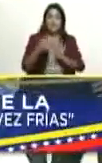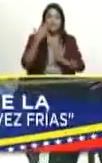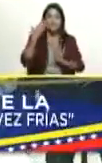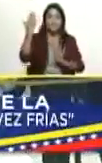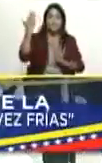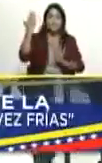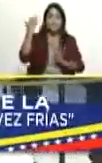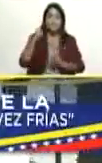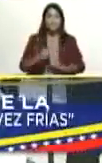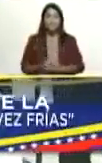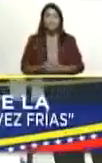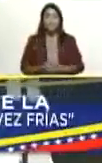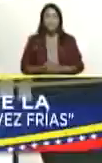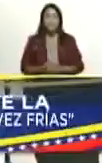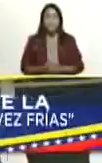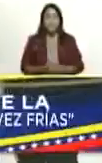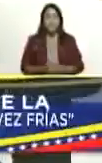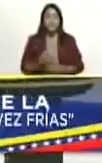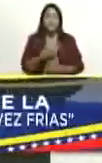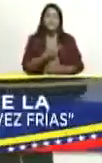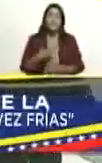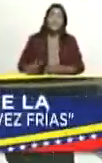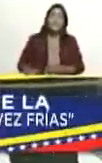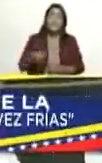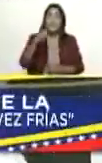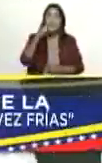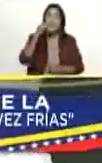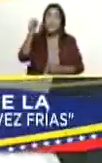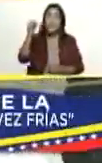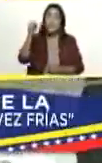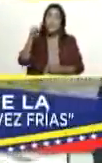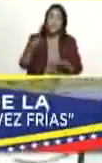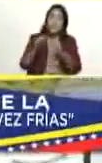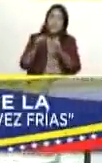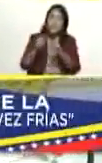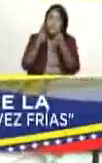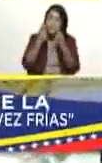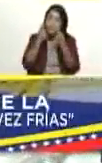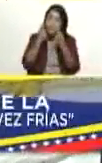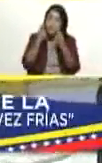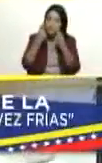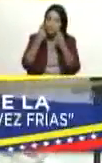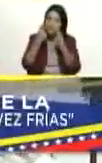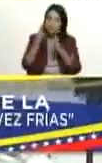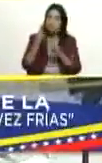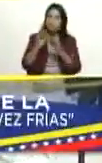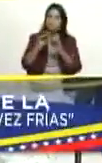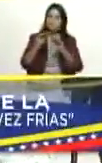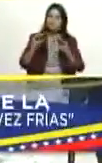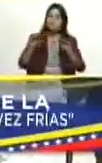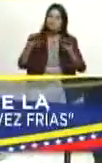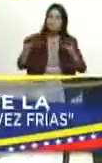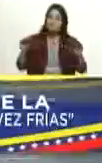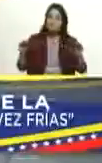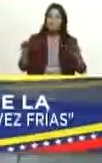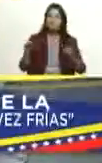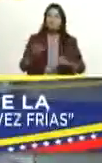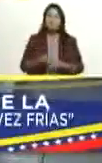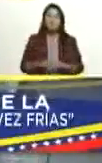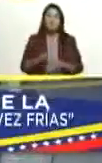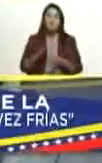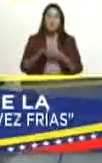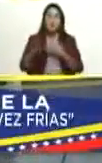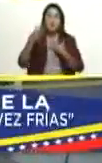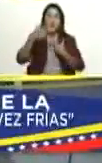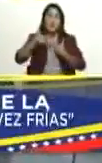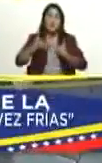Informamos que el presidente también pues ha mantenido atento de todos los avances al pueblo de Venezuela en materia de salud que hasta hoy en día se registran en